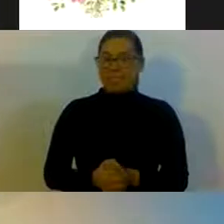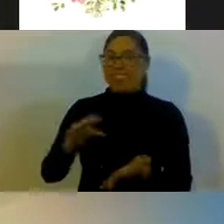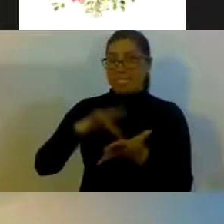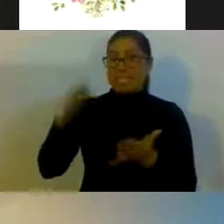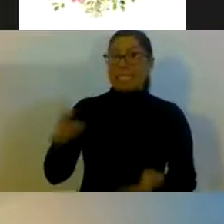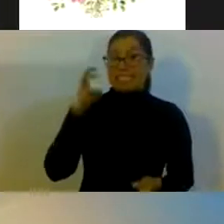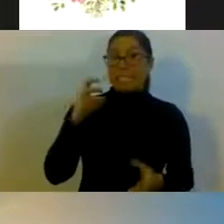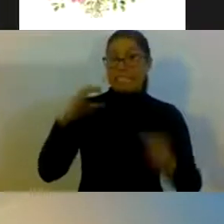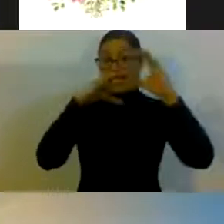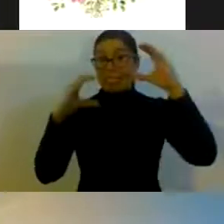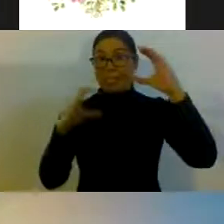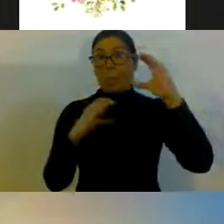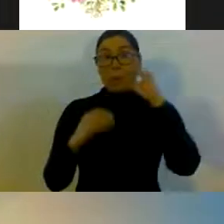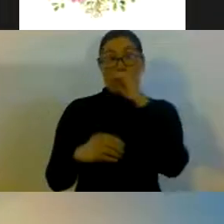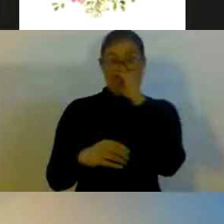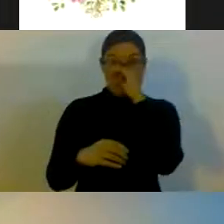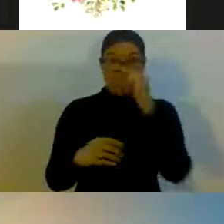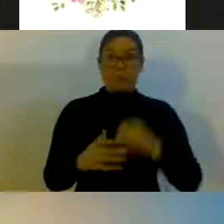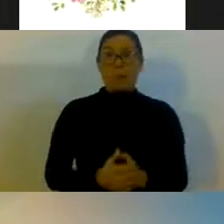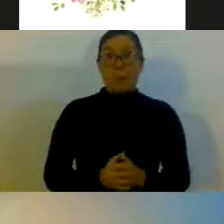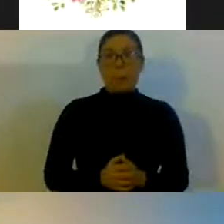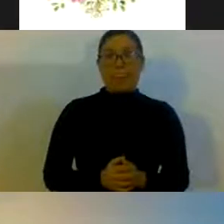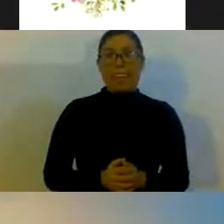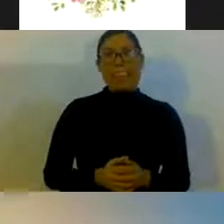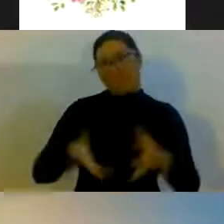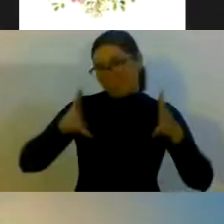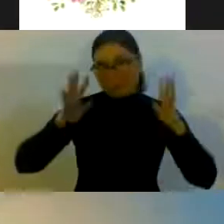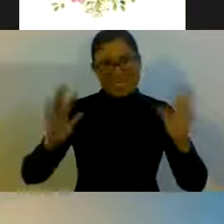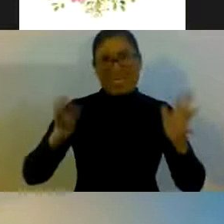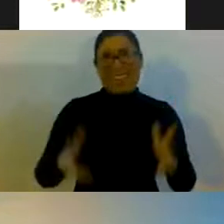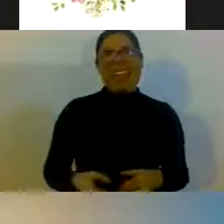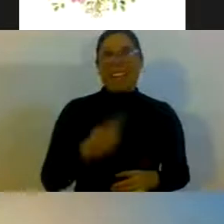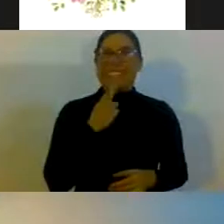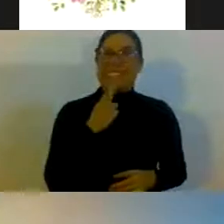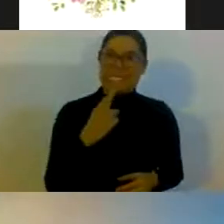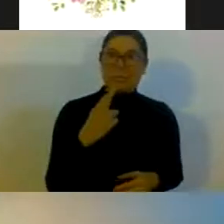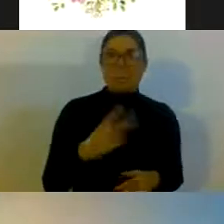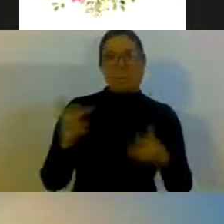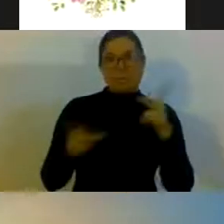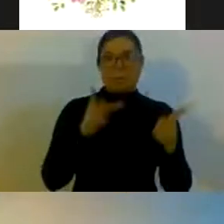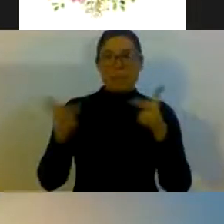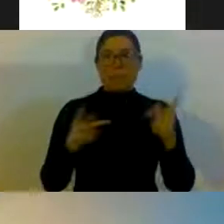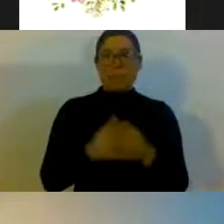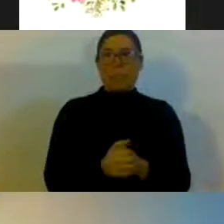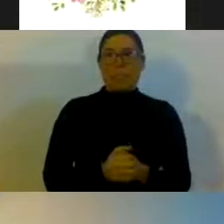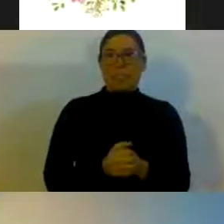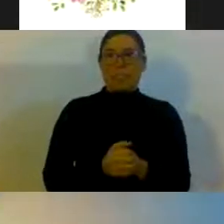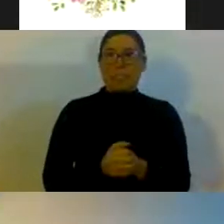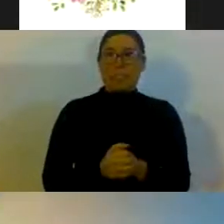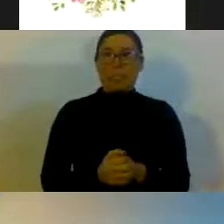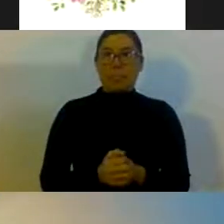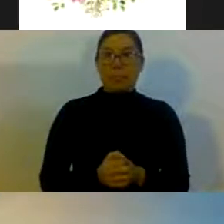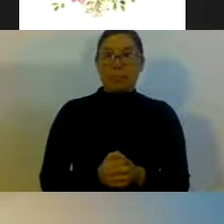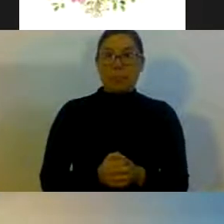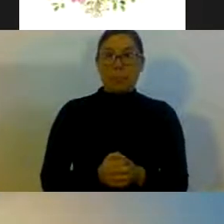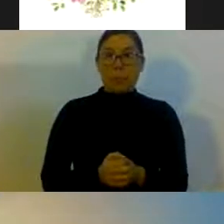respondieron a una pregunta. A lo mejor si yo fuera un personaje de este cuento, en este caso la mamá, aquí nos dice, no, pues yo le